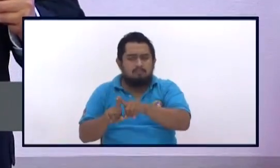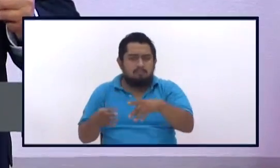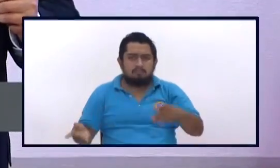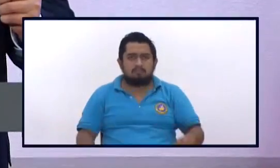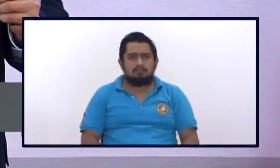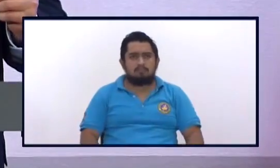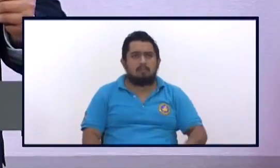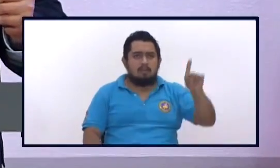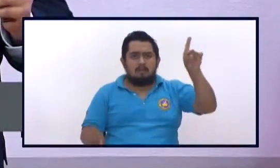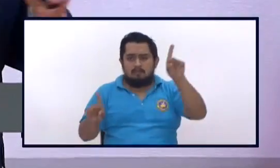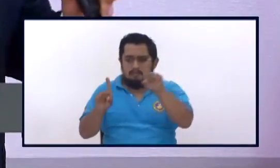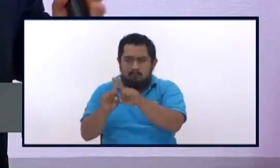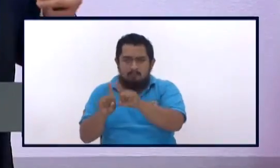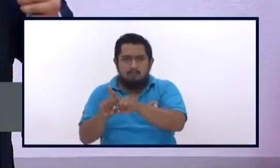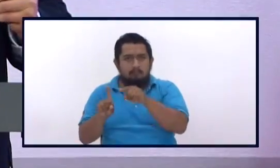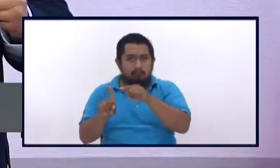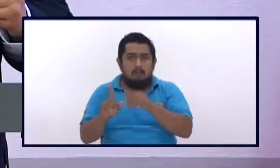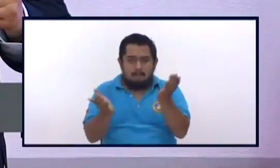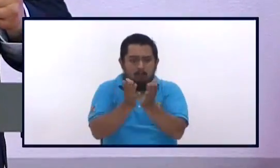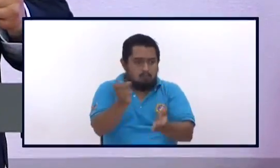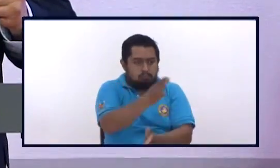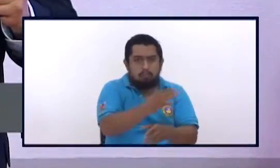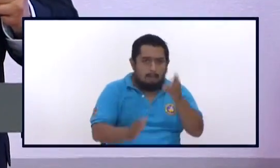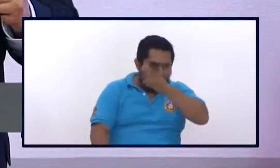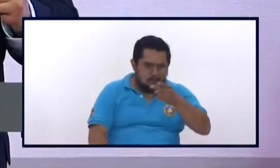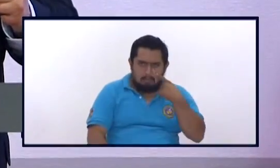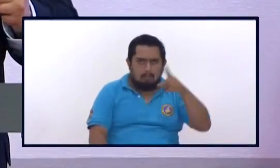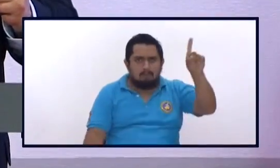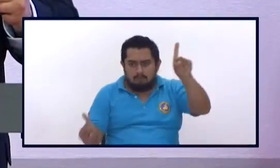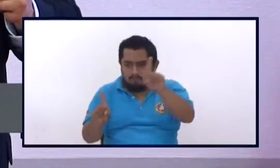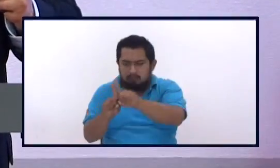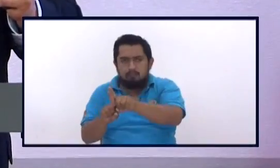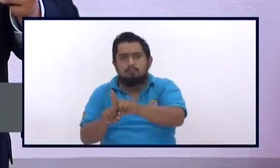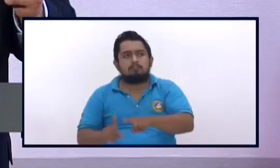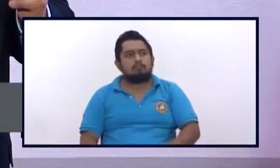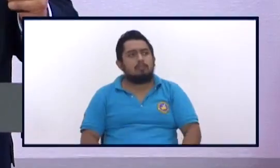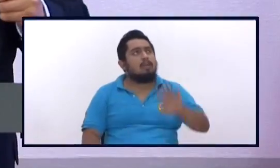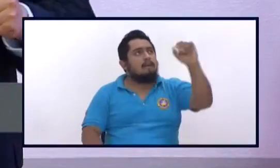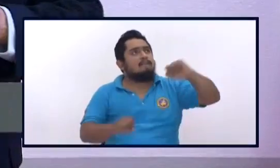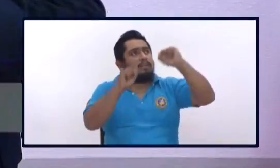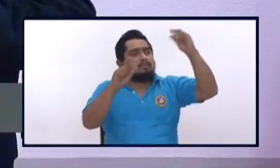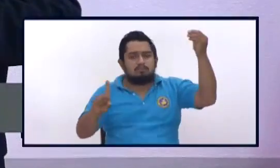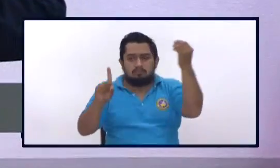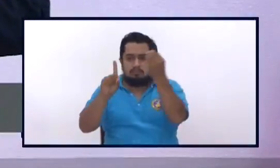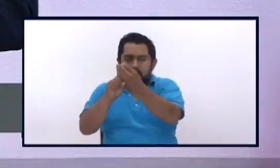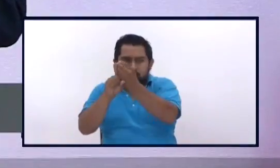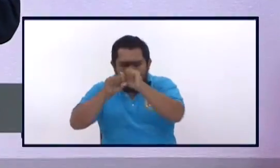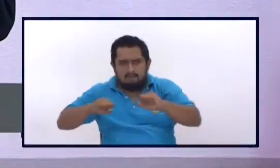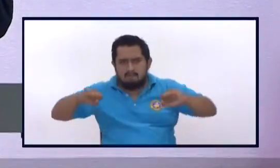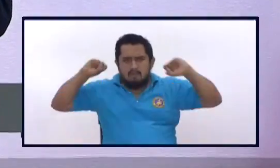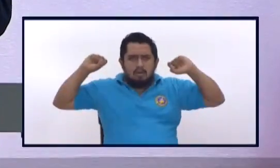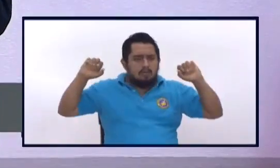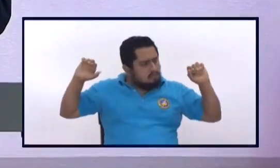dios no abandona a sus hijos y aun en el antiguo testamento y el poder de dios se manifestó en él